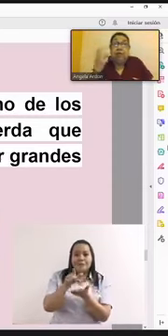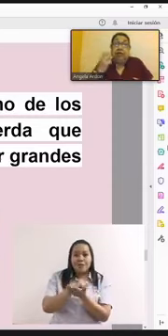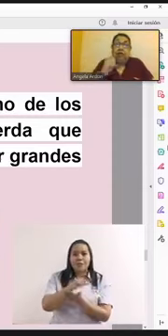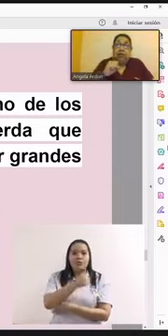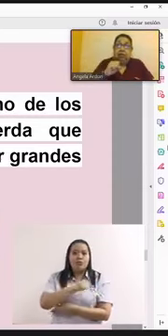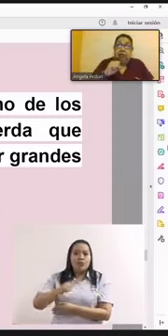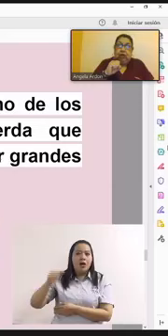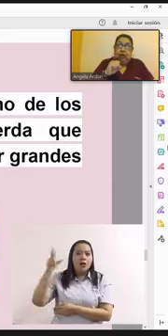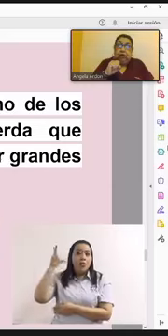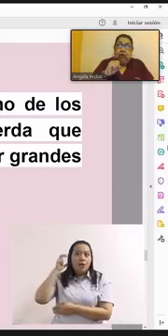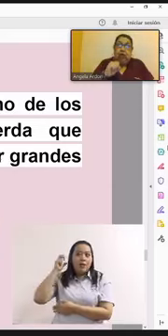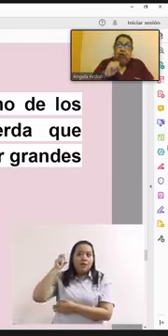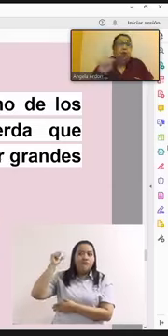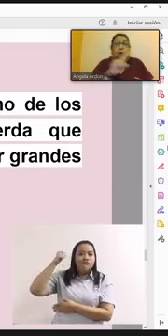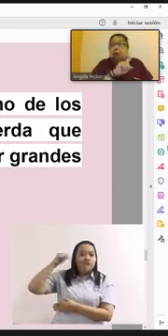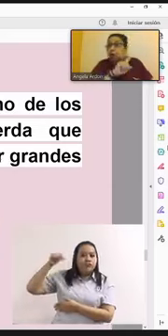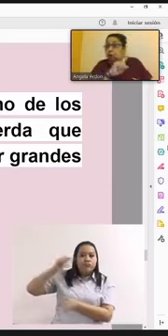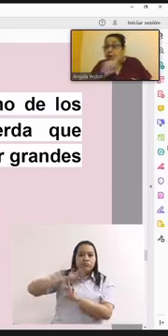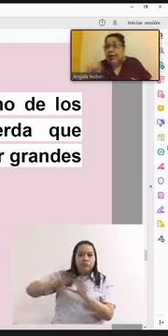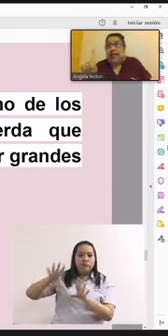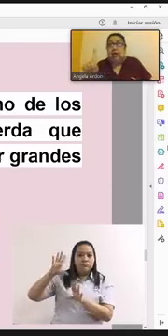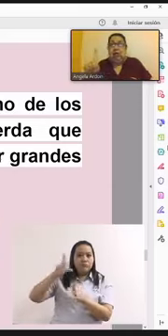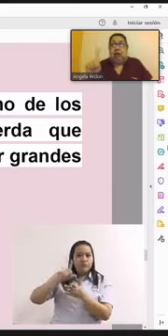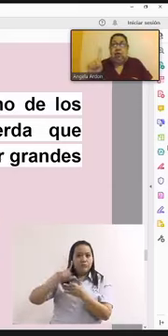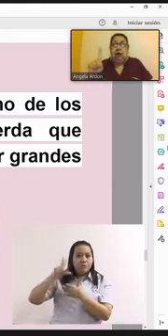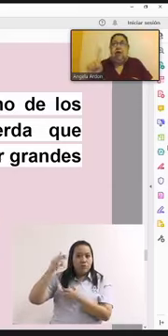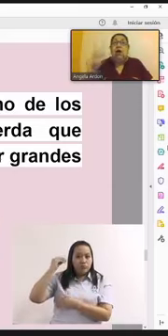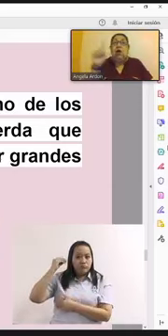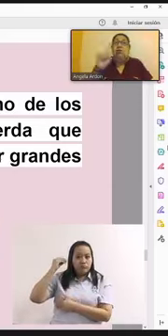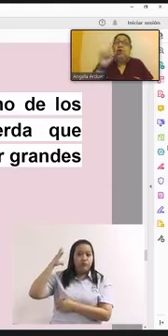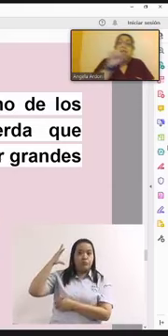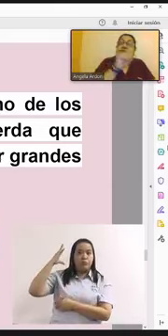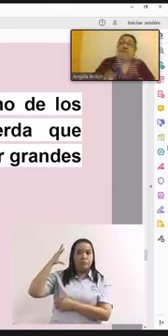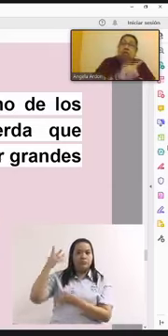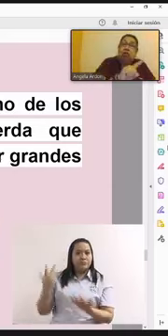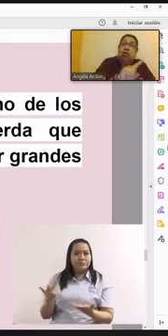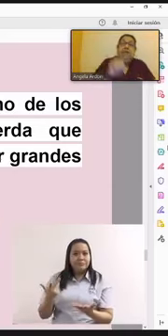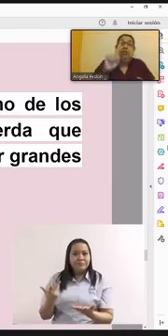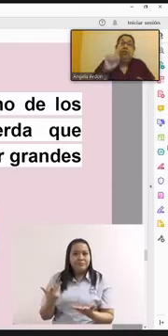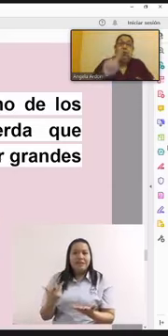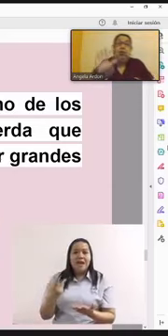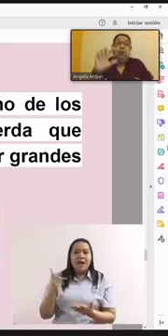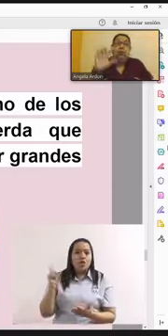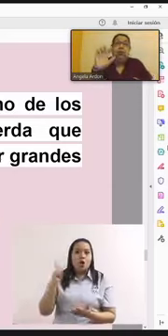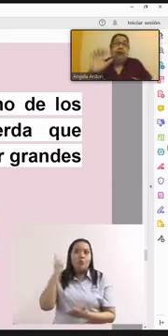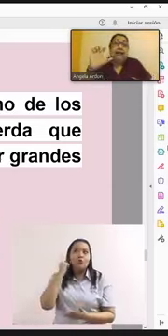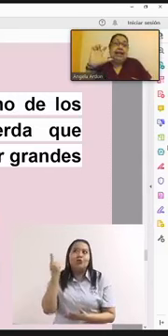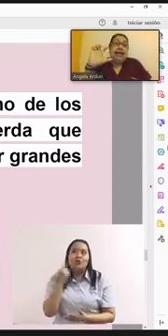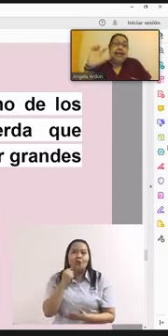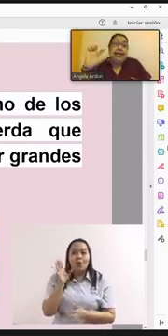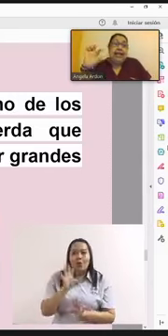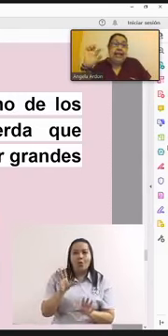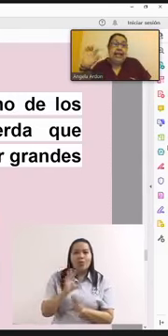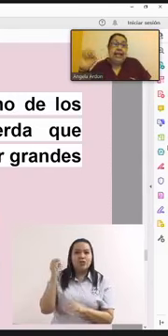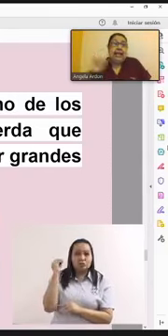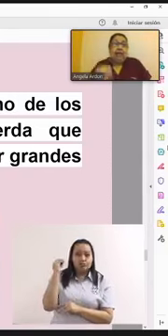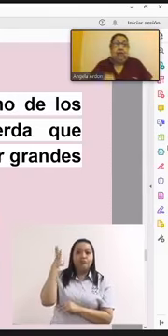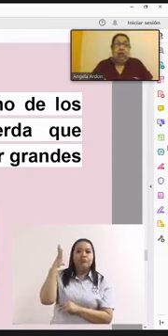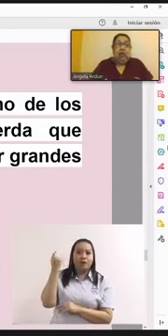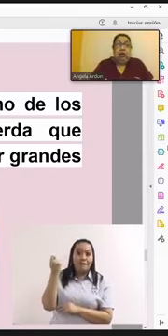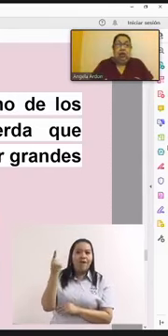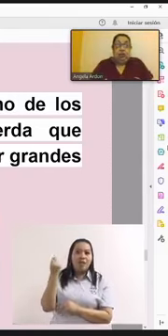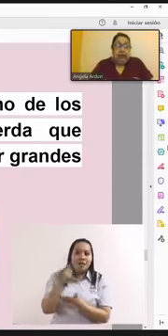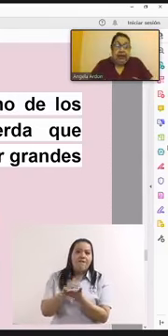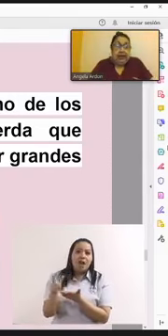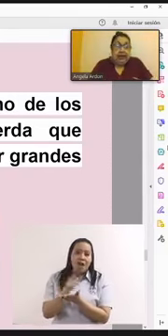comienza a percibir su sonido, porque no era que no escuchaba porque estaba sordo, sino por falta de higiene dentro